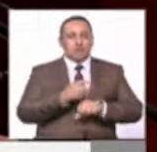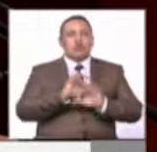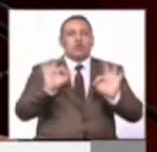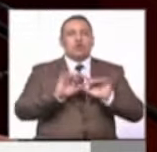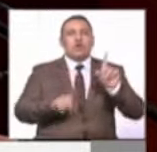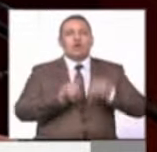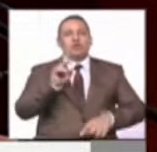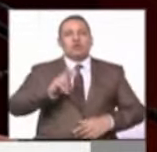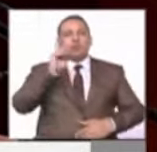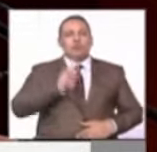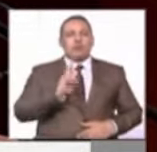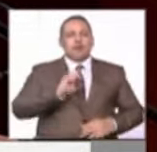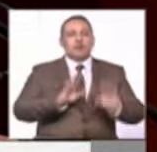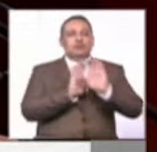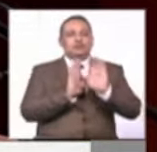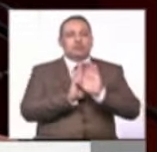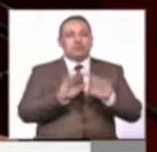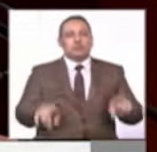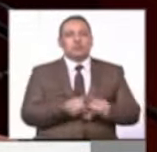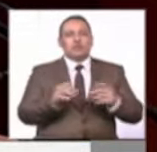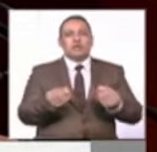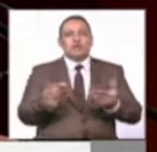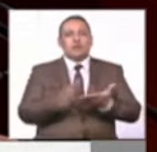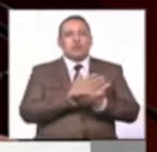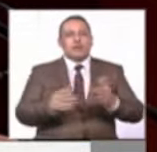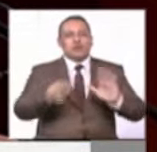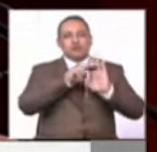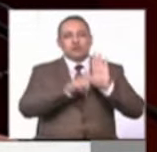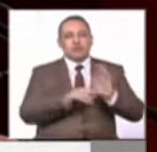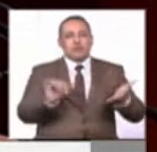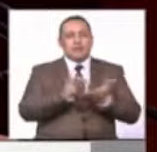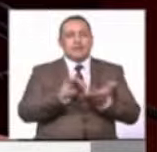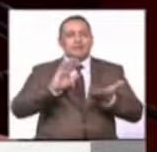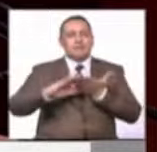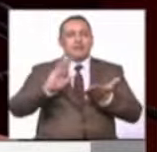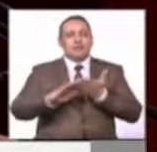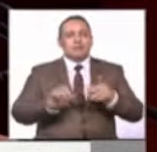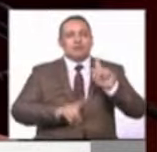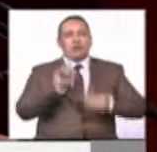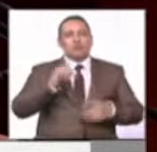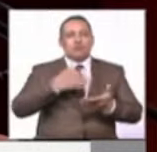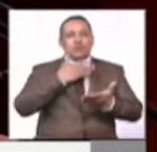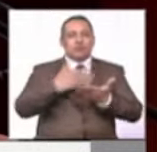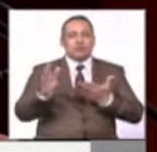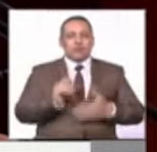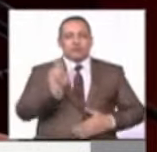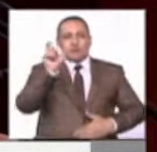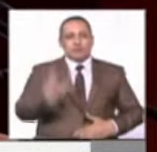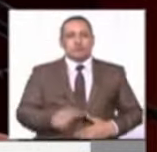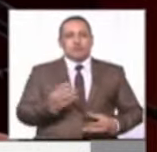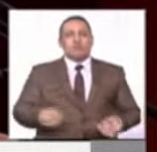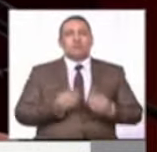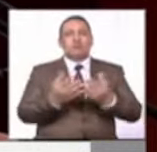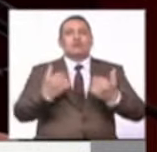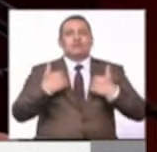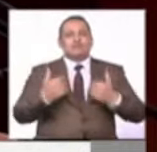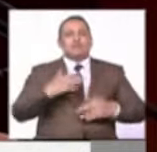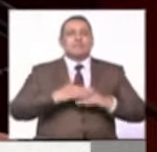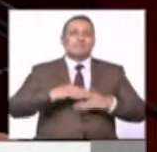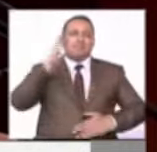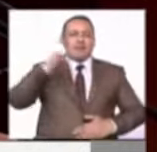por violar la Constitución porque no hay Norma que autorice vacar a una integrante porque tiene más de